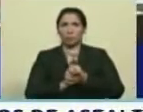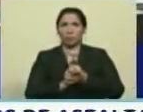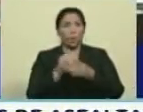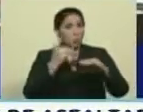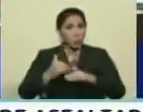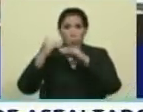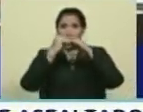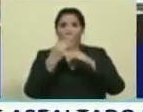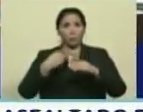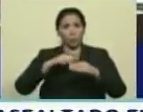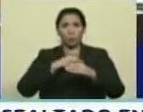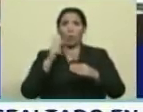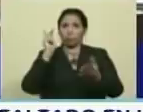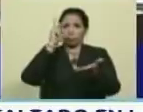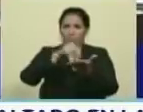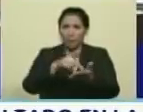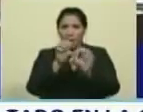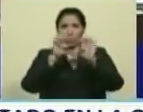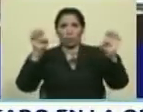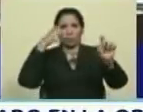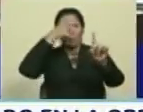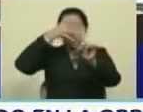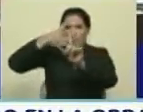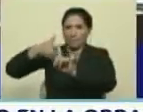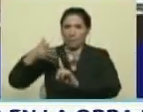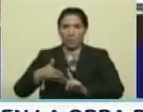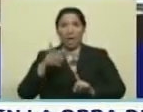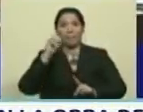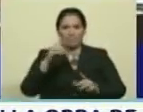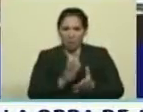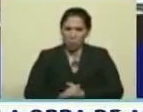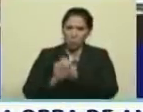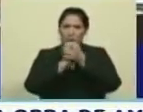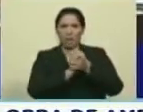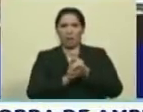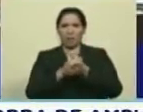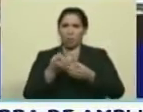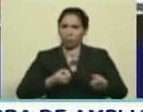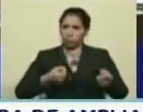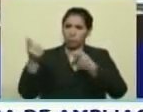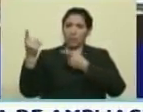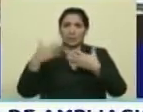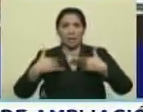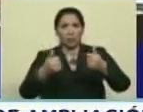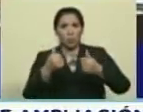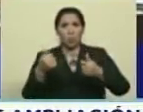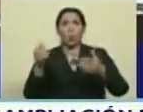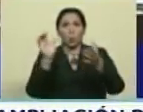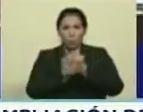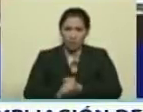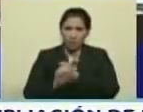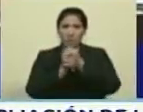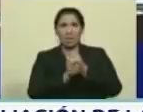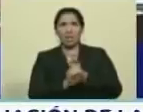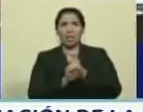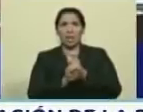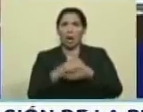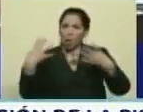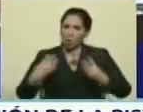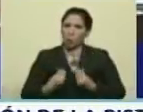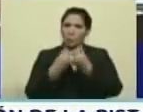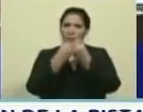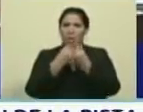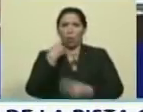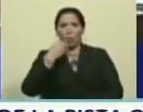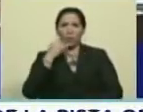para llevar educación, así como nos unimos para llevar salud, así como nos unimos para acompañar a la juventud en el